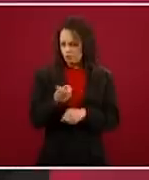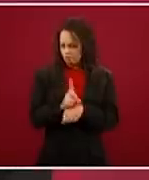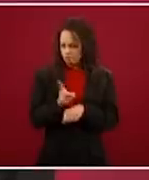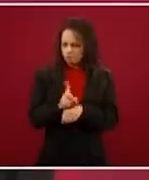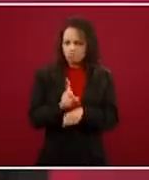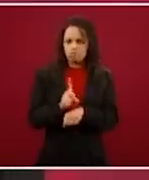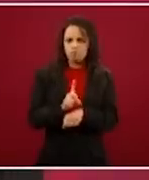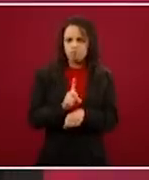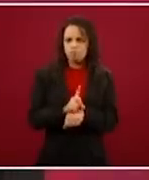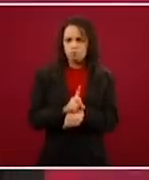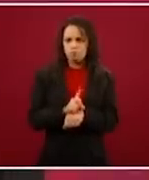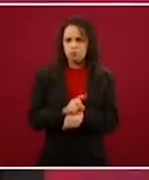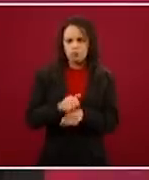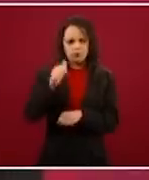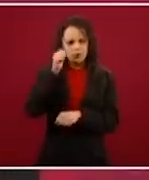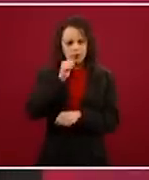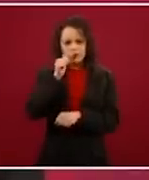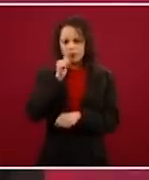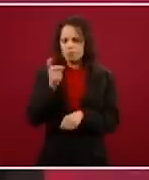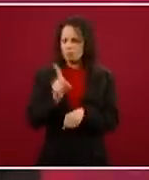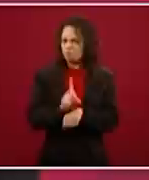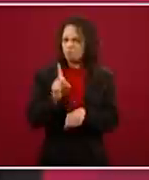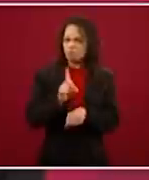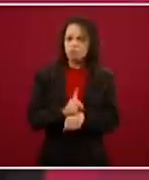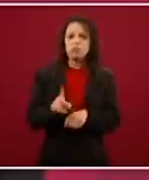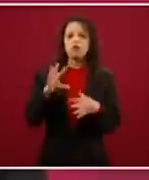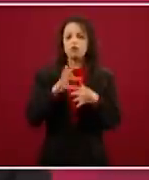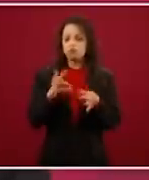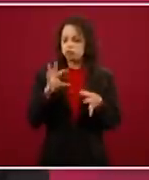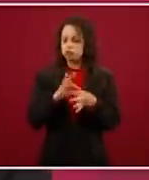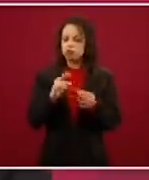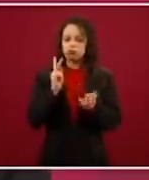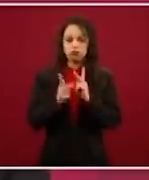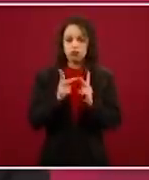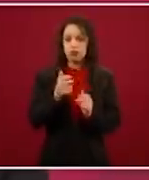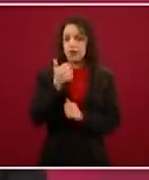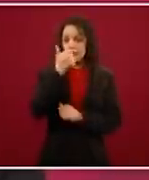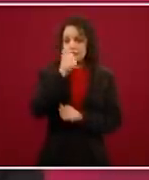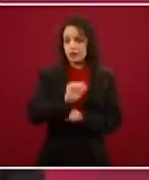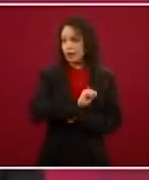tratamos el tema, todos los días, de 6 a 7 de la mañana.